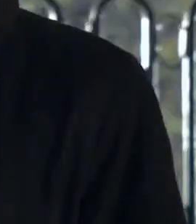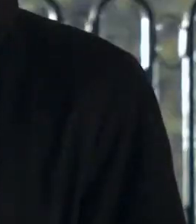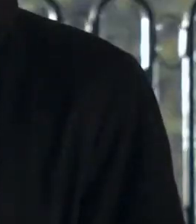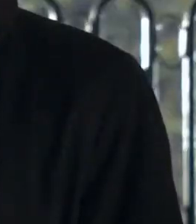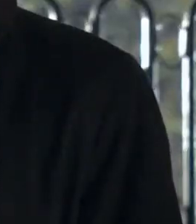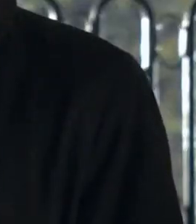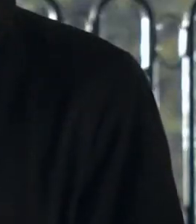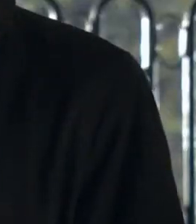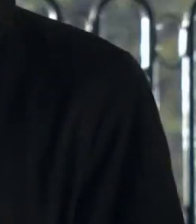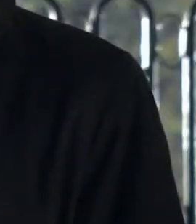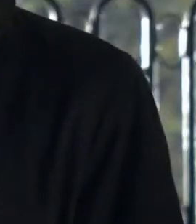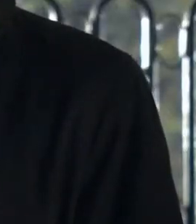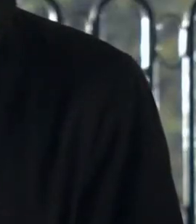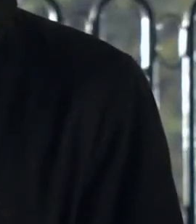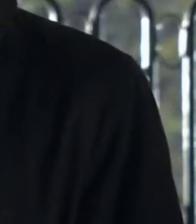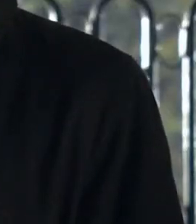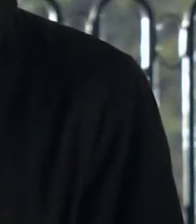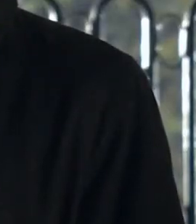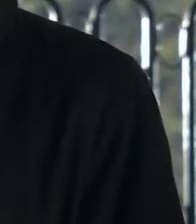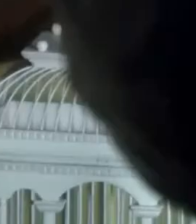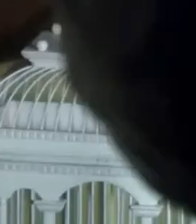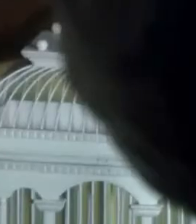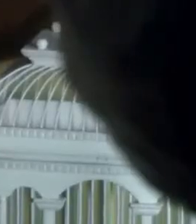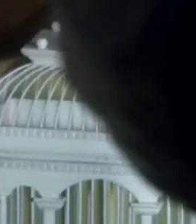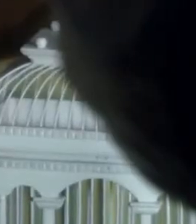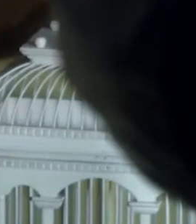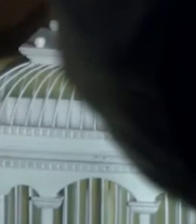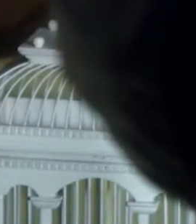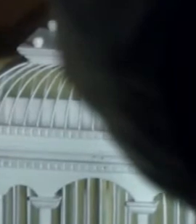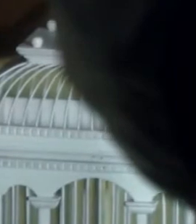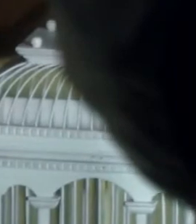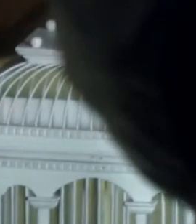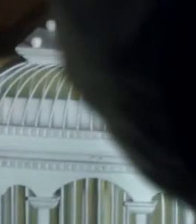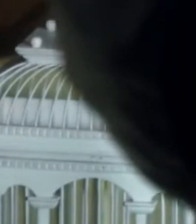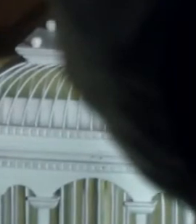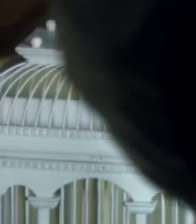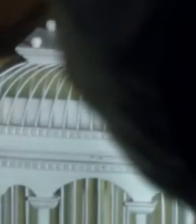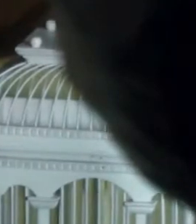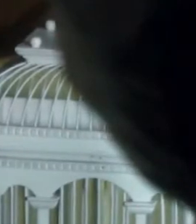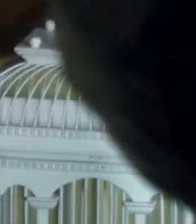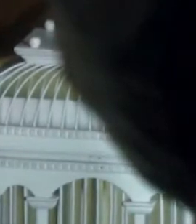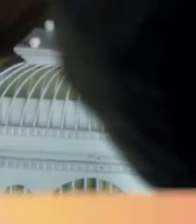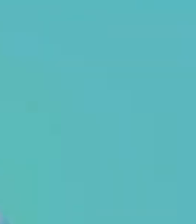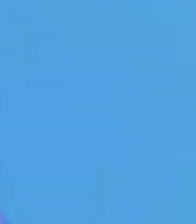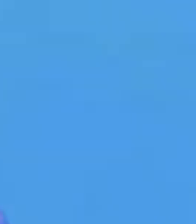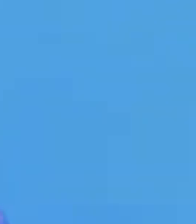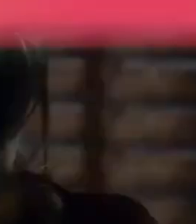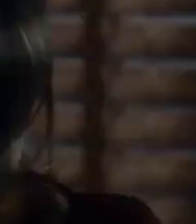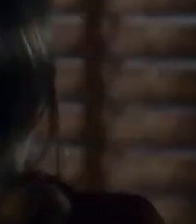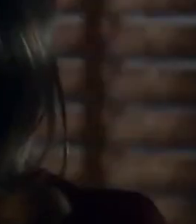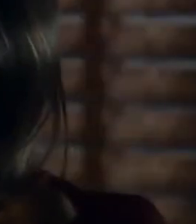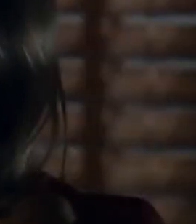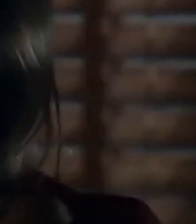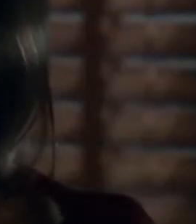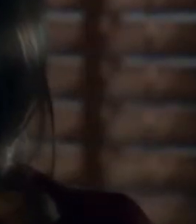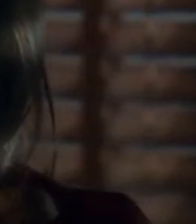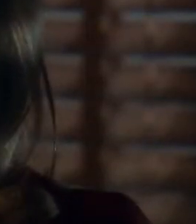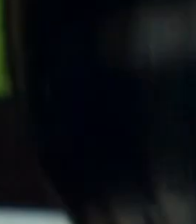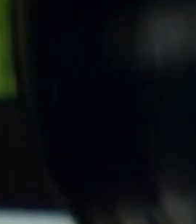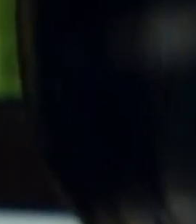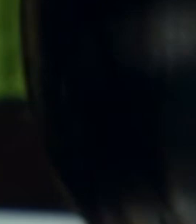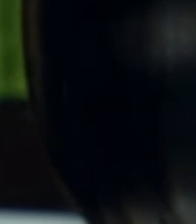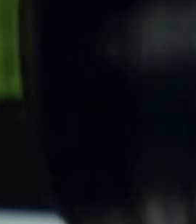para ti. Pues no sabía que te preocupases tanto por mí. El único que me importa en esta casa es Pablo. No quiero que nadie le quite lo que es suyo. Sé cómo acabar